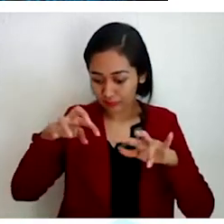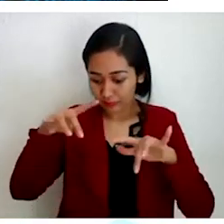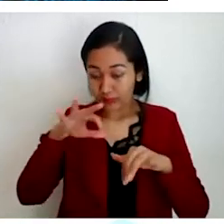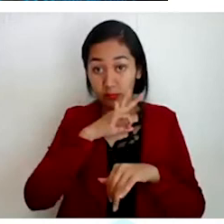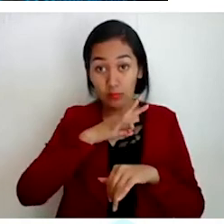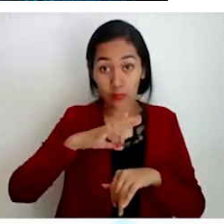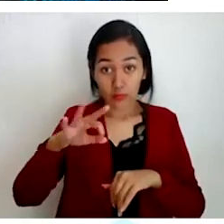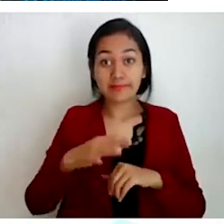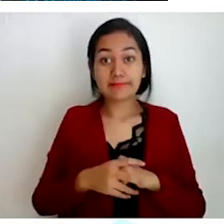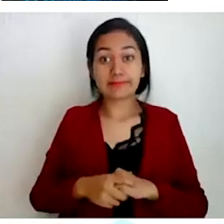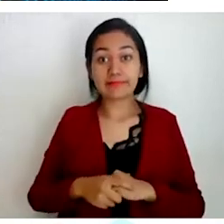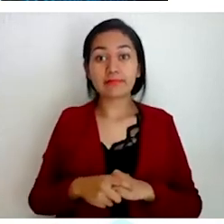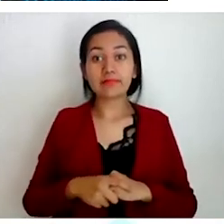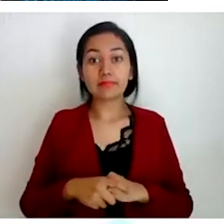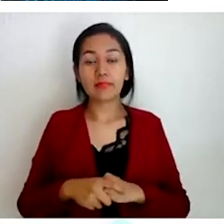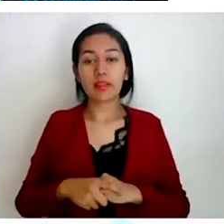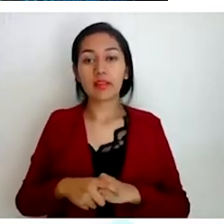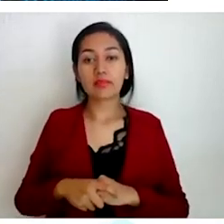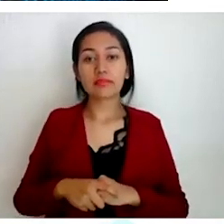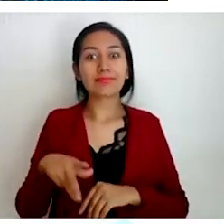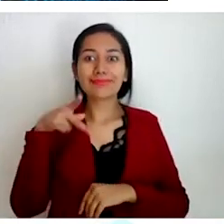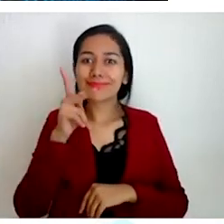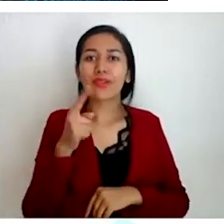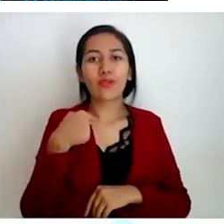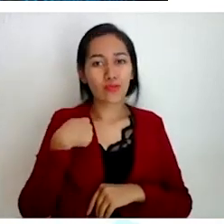Y pero vean películas,